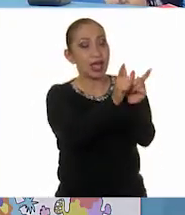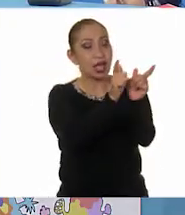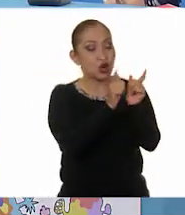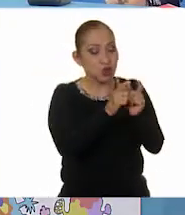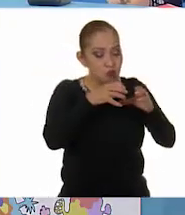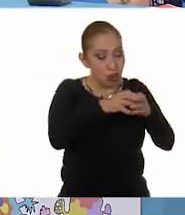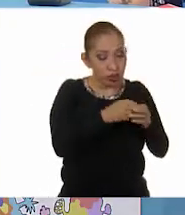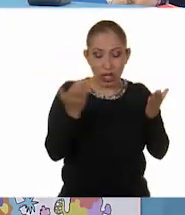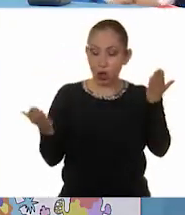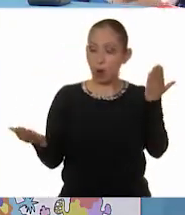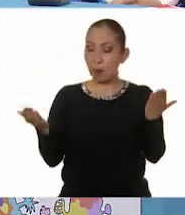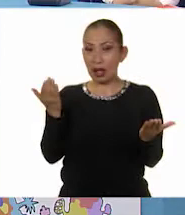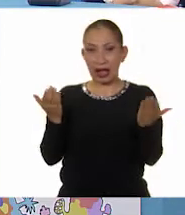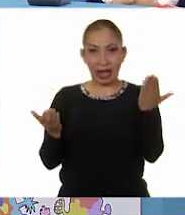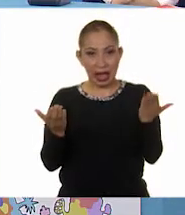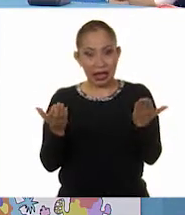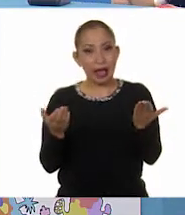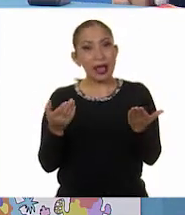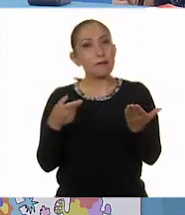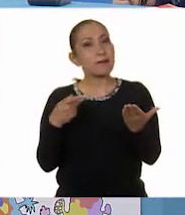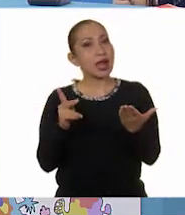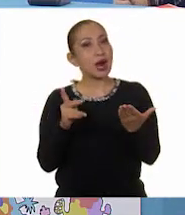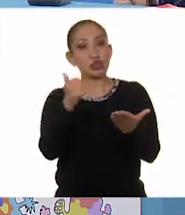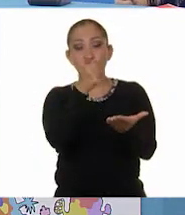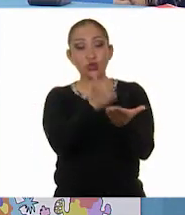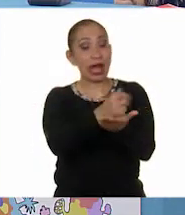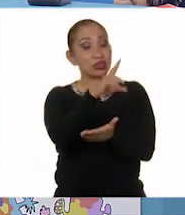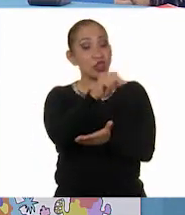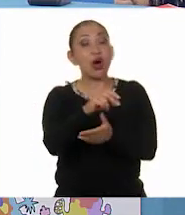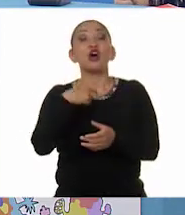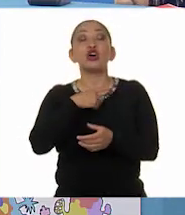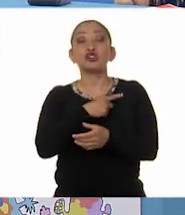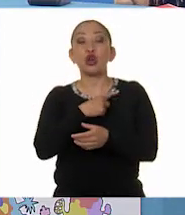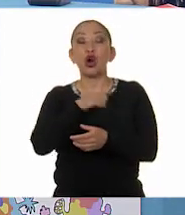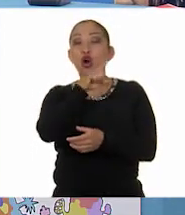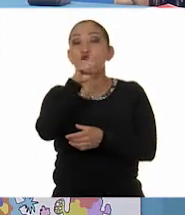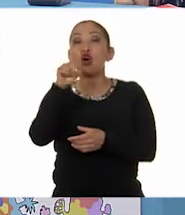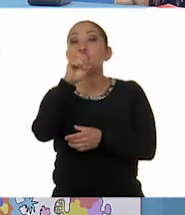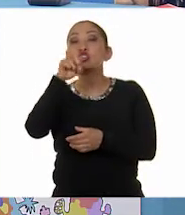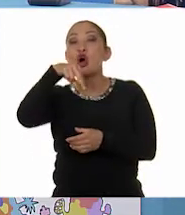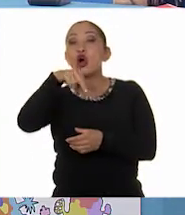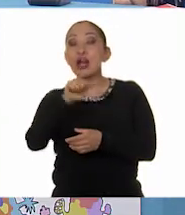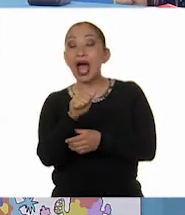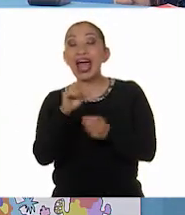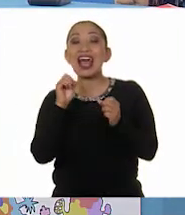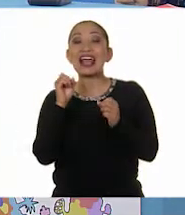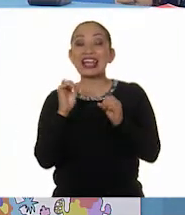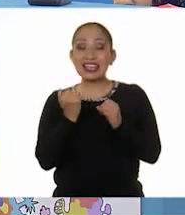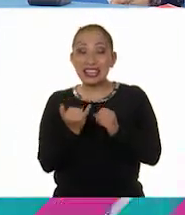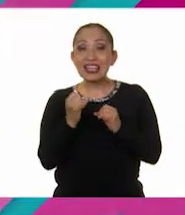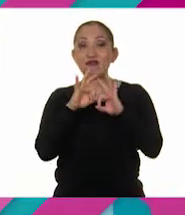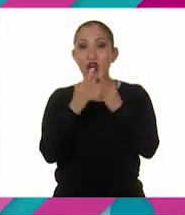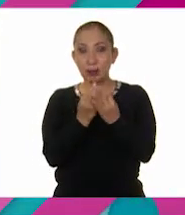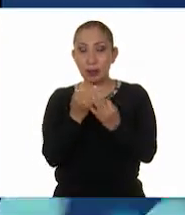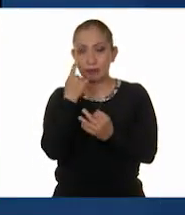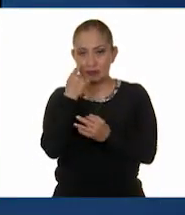y comparación, aunque no serían por ciudad, sino por zona. Y presentación. 2 ejemplos